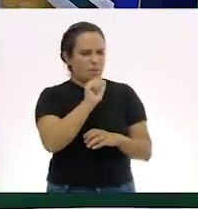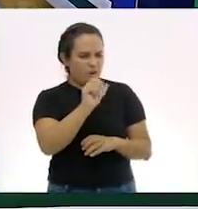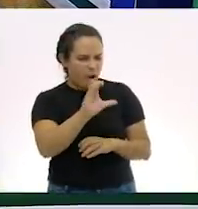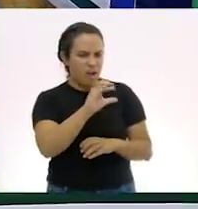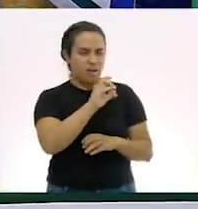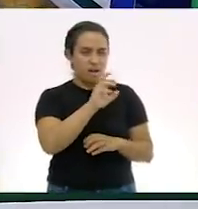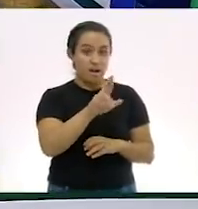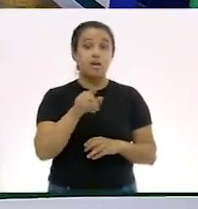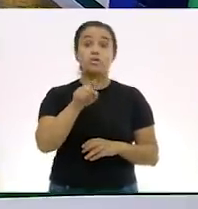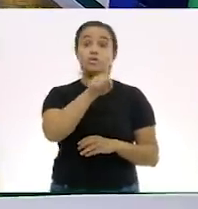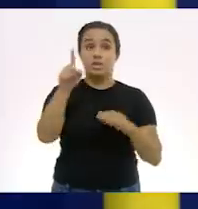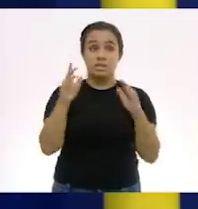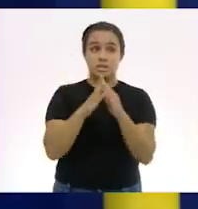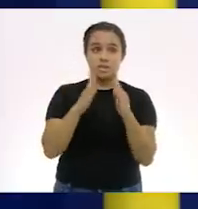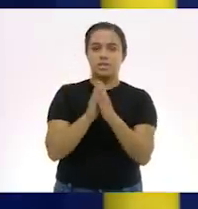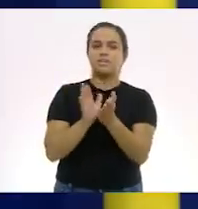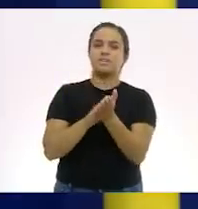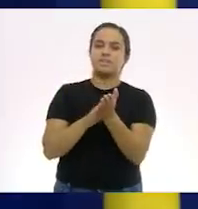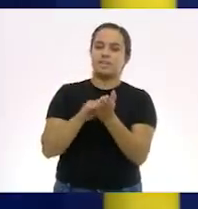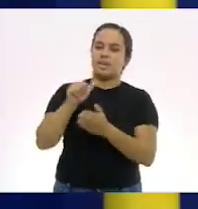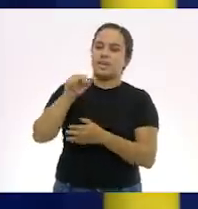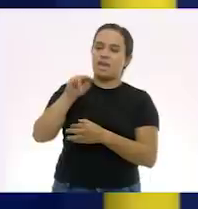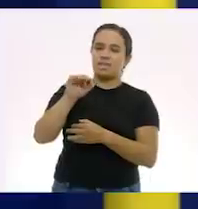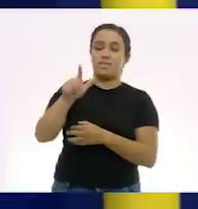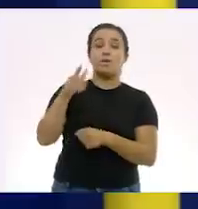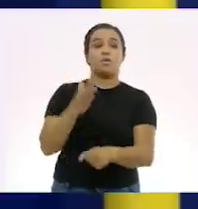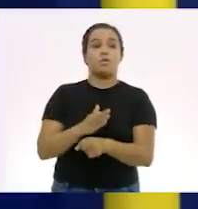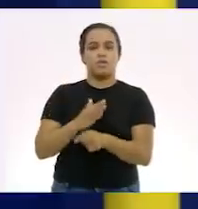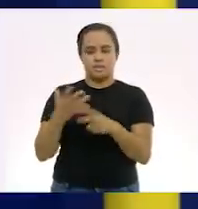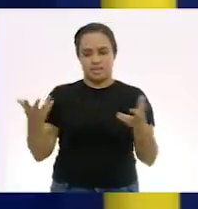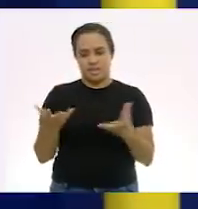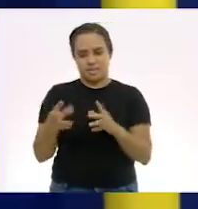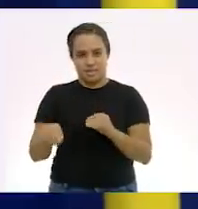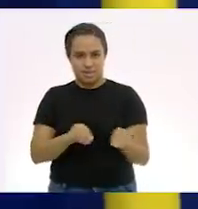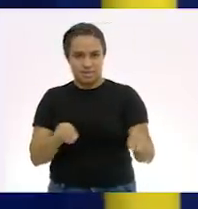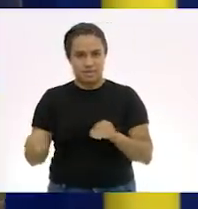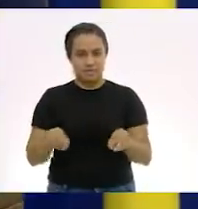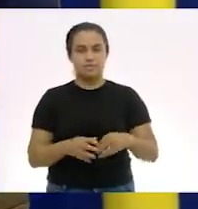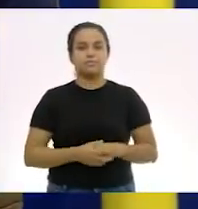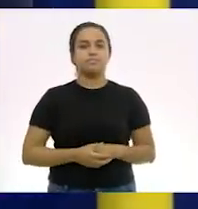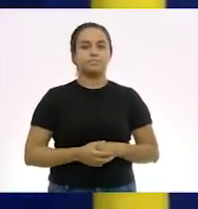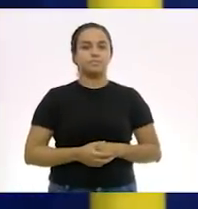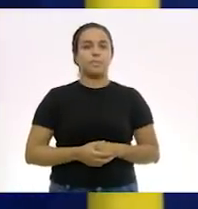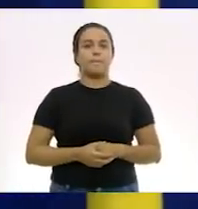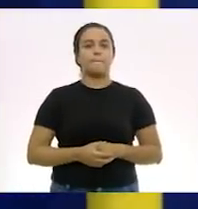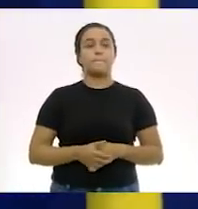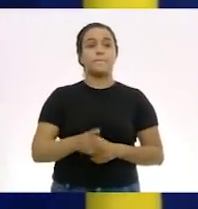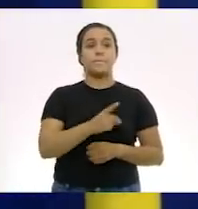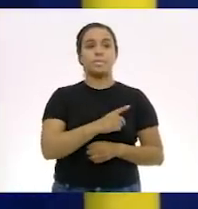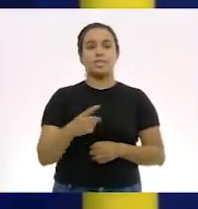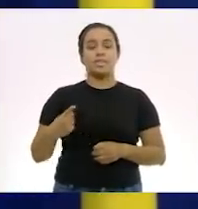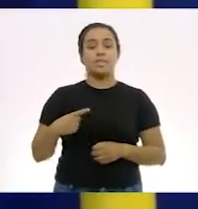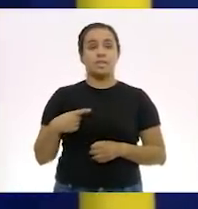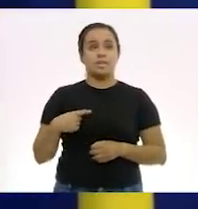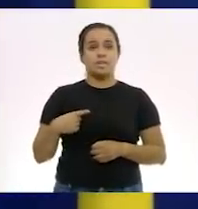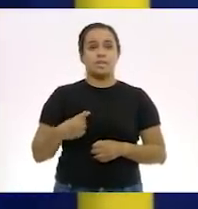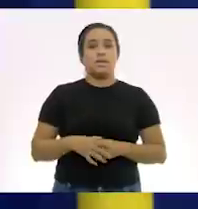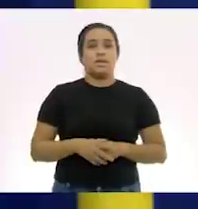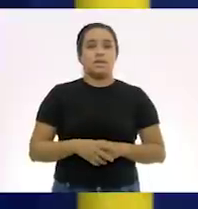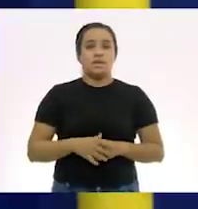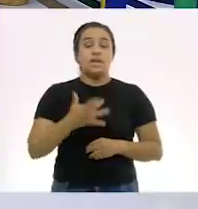realizar. Vamos, Aníbal. Vamos. Para que los niños vean que también Aníbal está aprendiendo los diferentes niveles y movimientos.